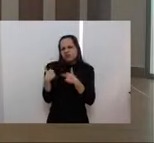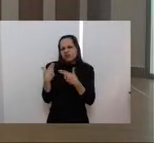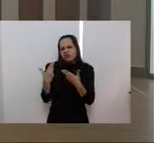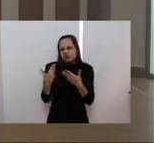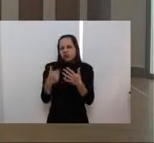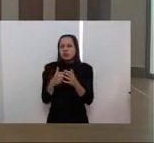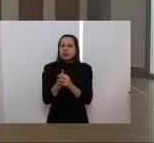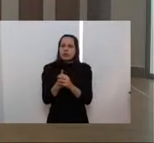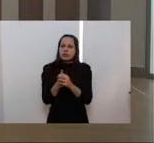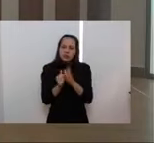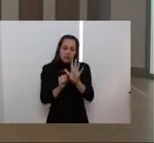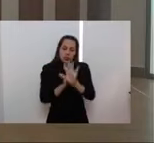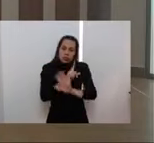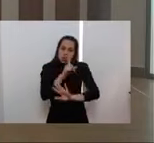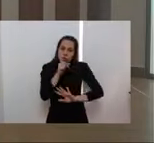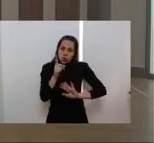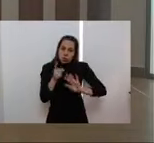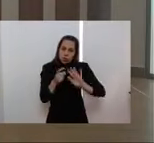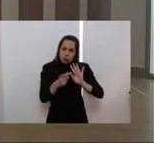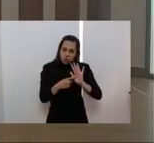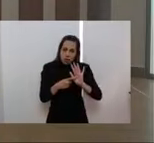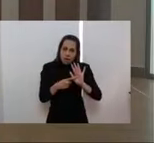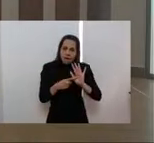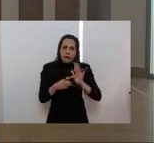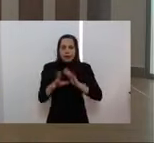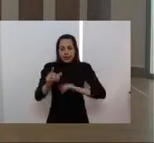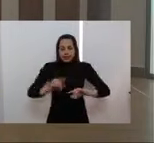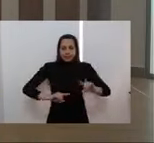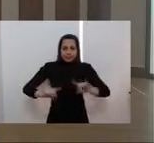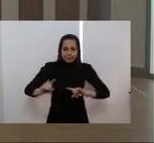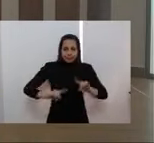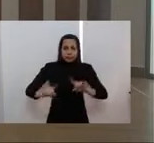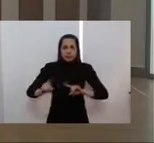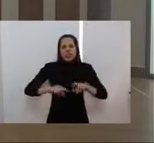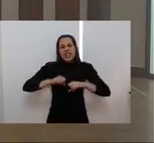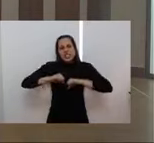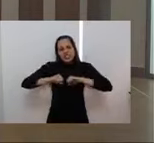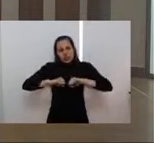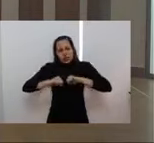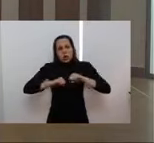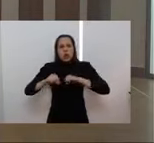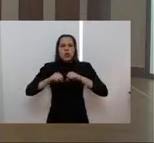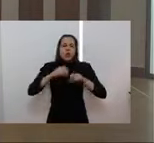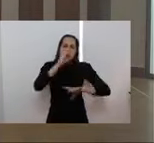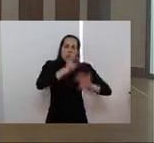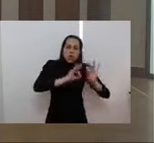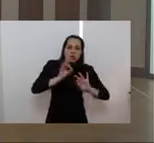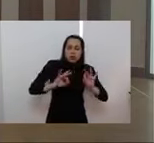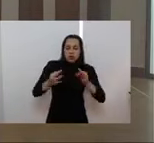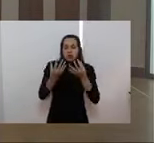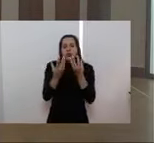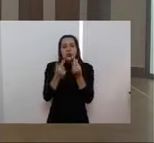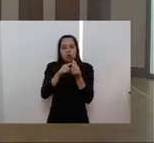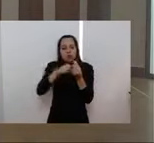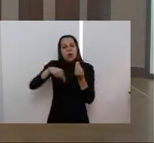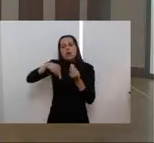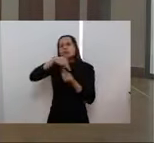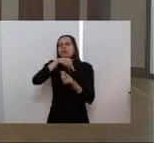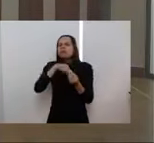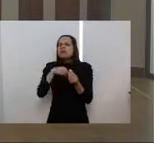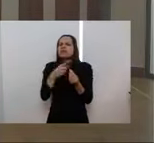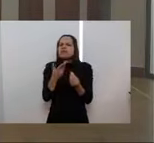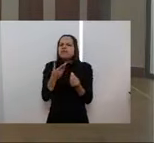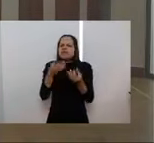toda la parte de gestión logística que requiere nuestros personales asistenciales para garantizar